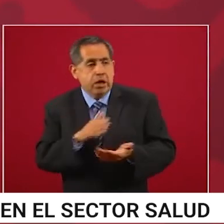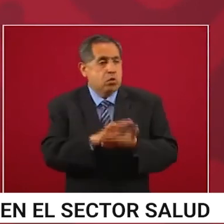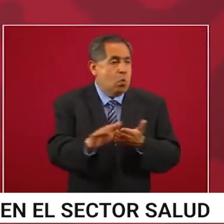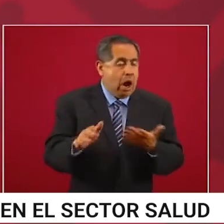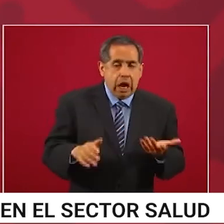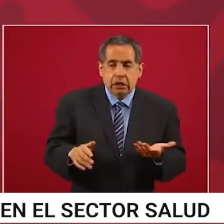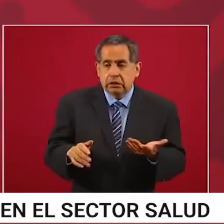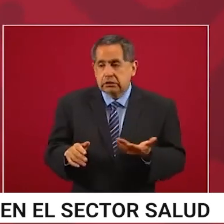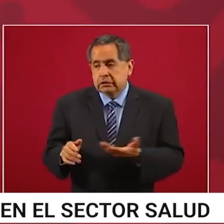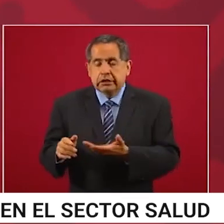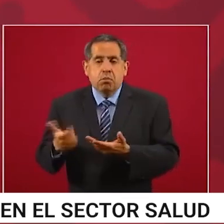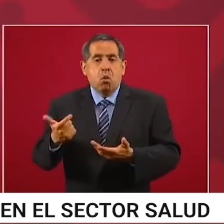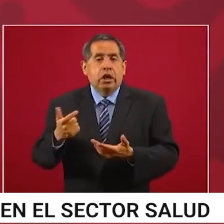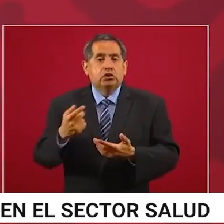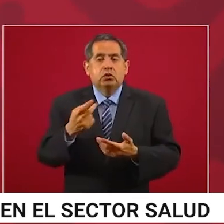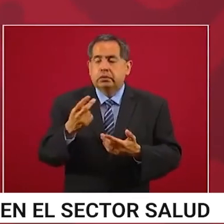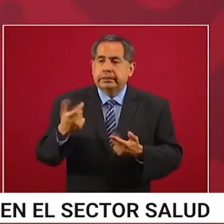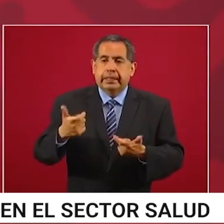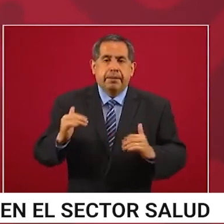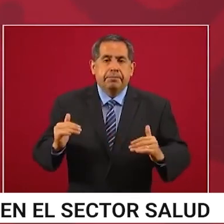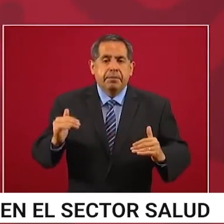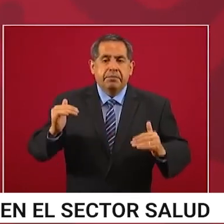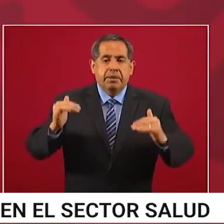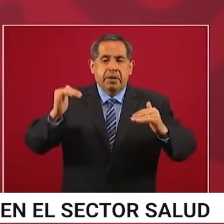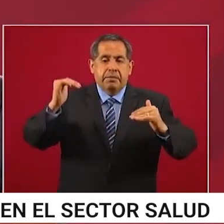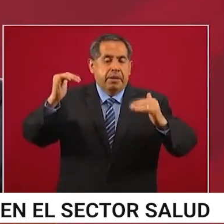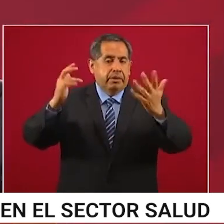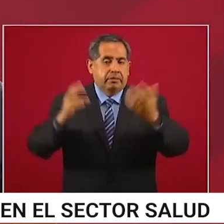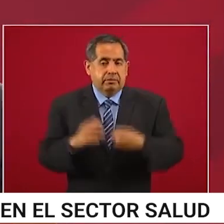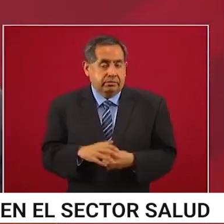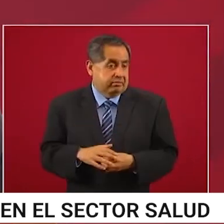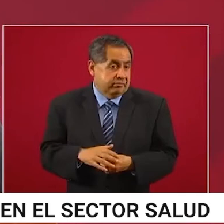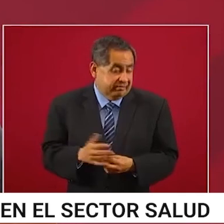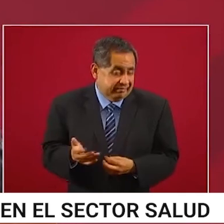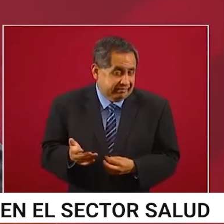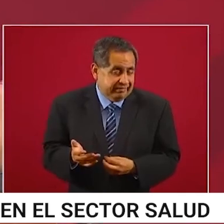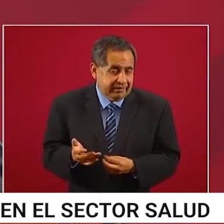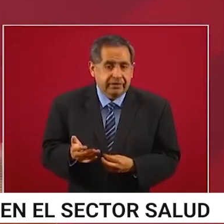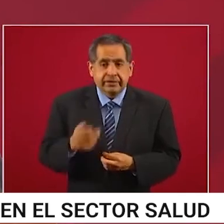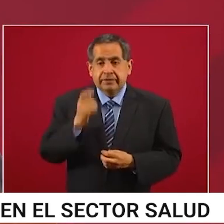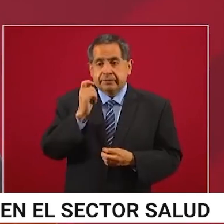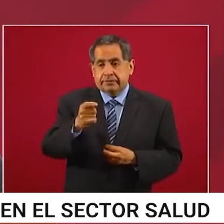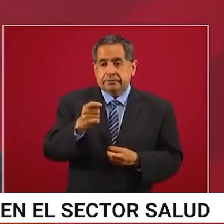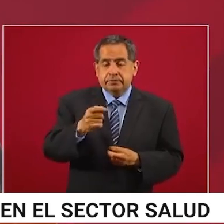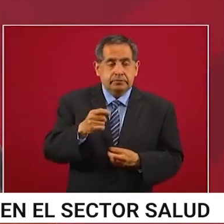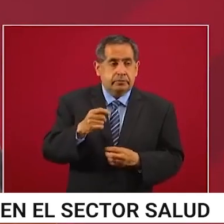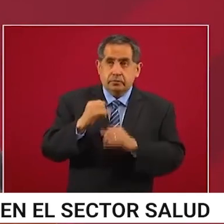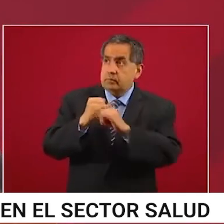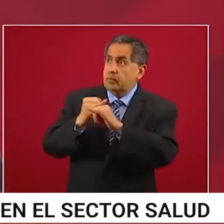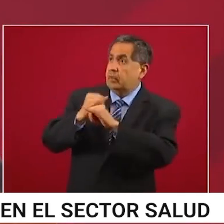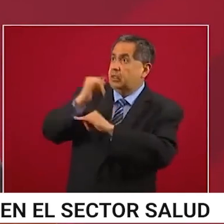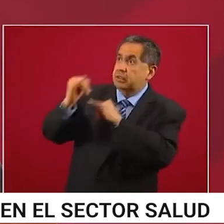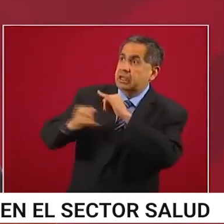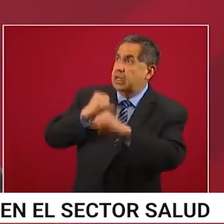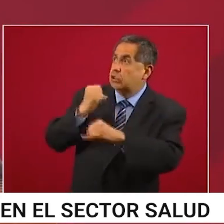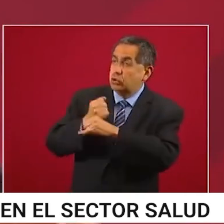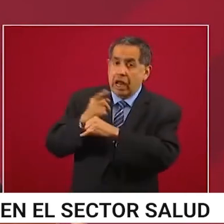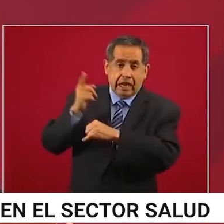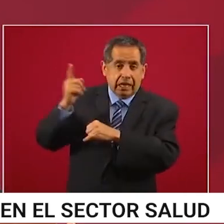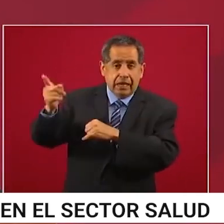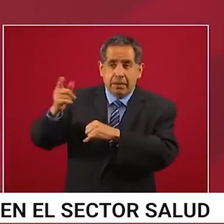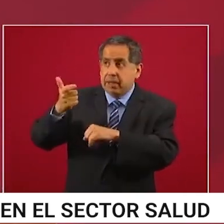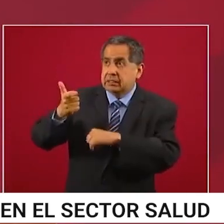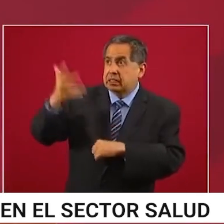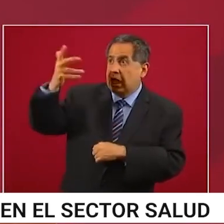el precio hacia arriba. Entonces, si tú no pagas el precio del mercado internacional por ese oxígeno,